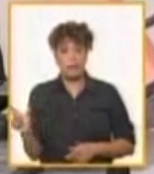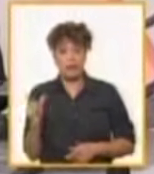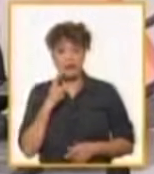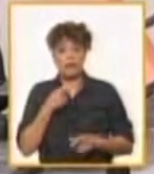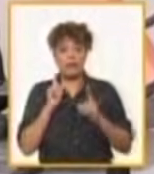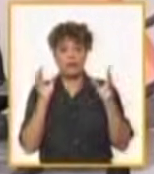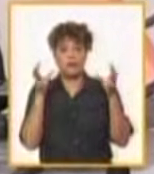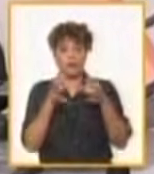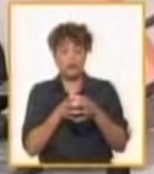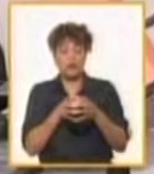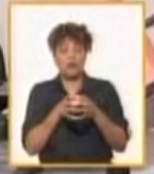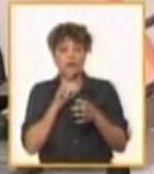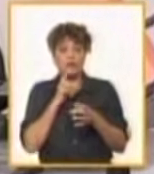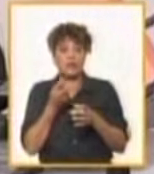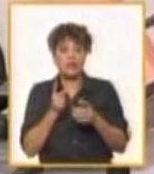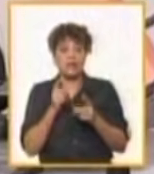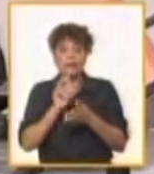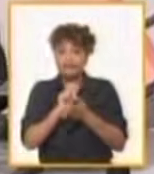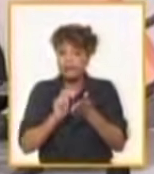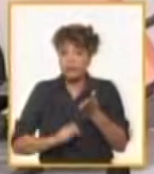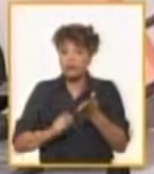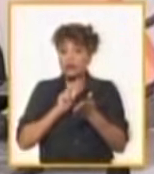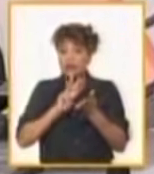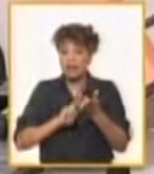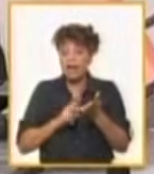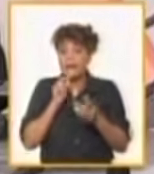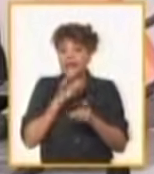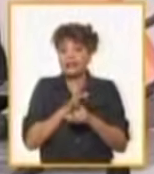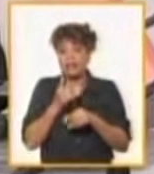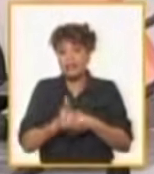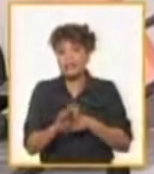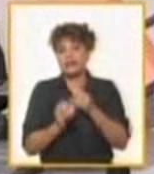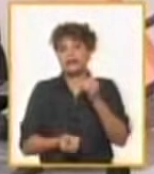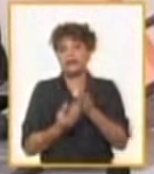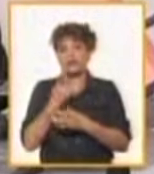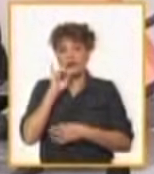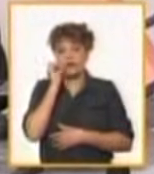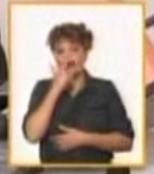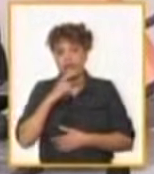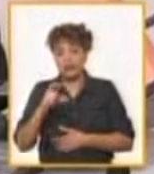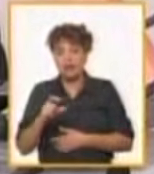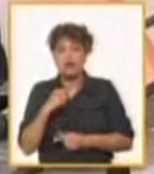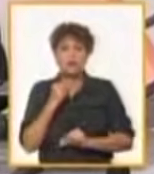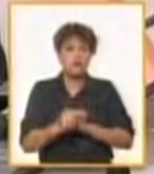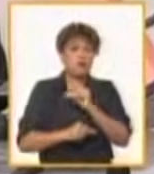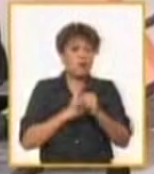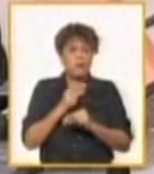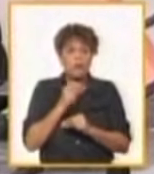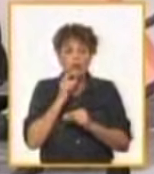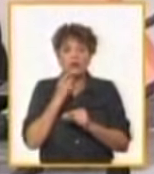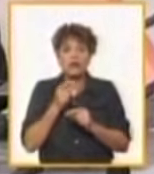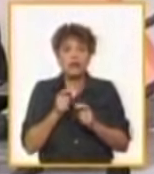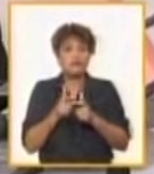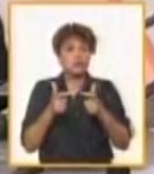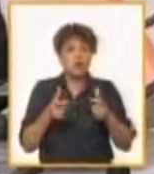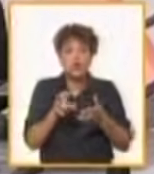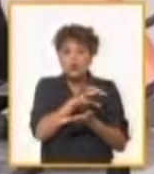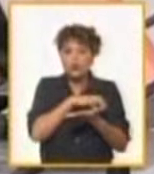se diseñó una acción. Surgió nuestra unión de escritores y artistas de Cuba, se multiplicaron nuestros espacios destinados